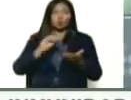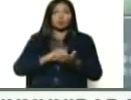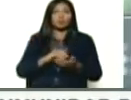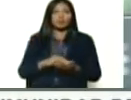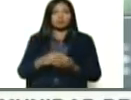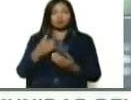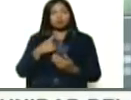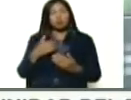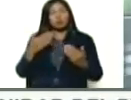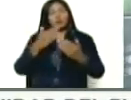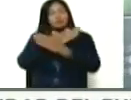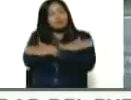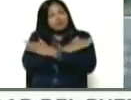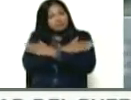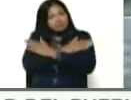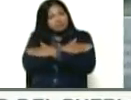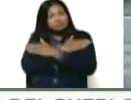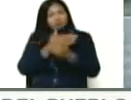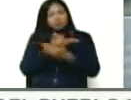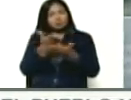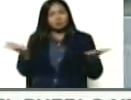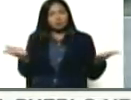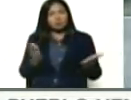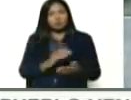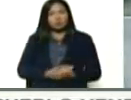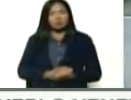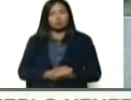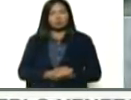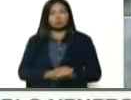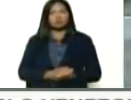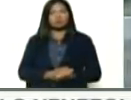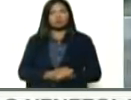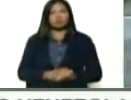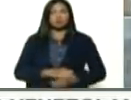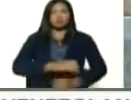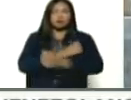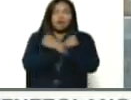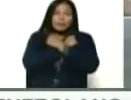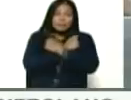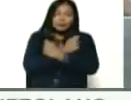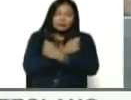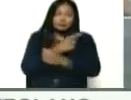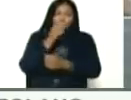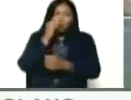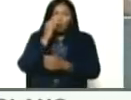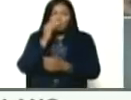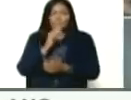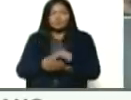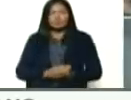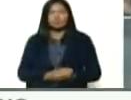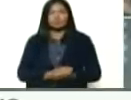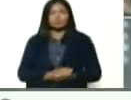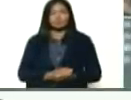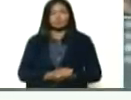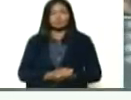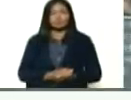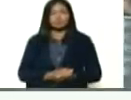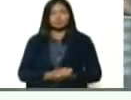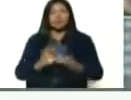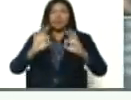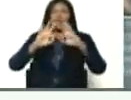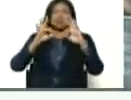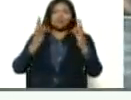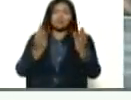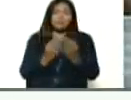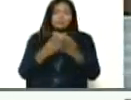mando mis felicitaciones públicas un abrazo a bashar el asad a su familia